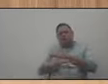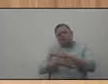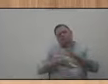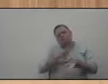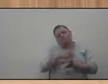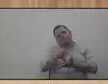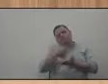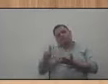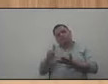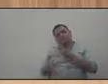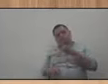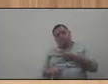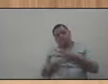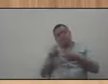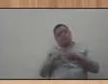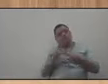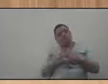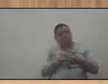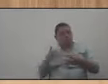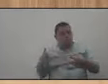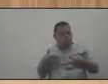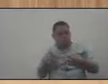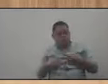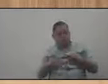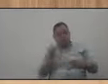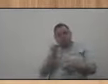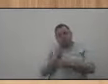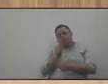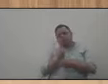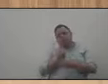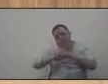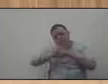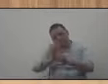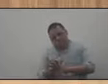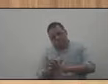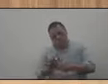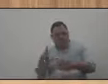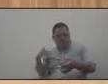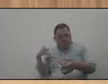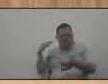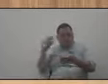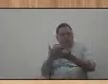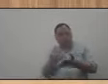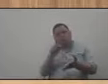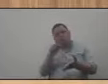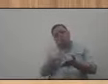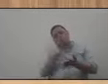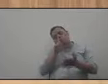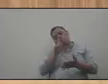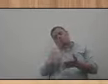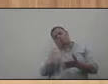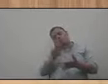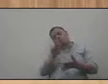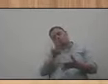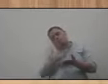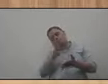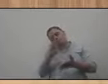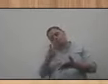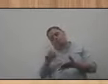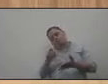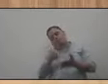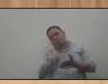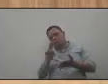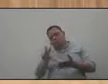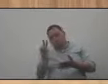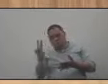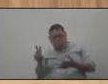de salud, continúa su trabajo de atención de la pandemia hasta junio 2022 con su programa nacional PRAS,